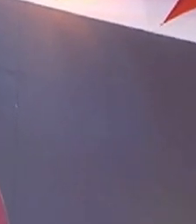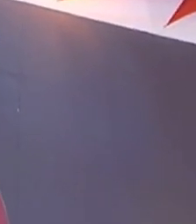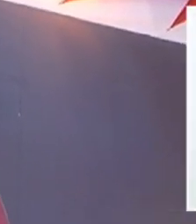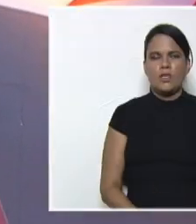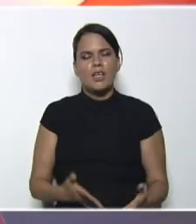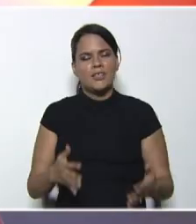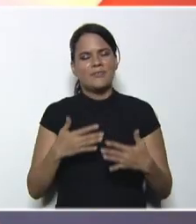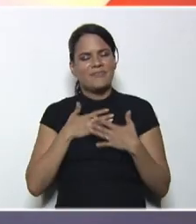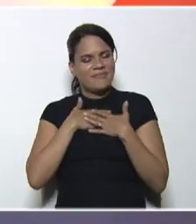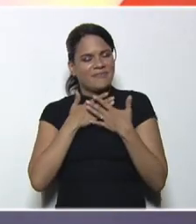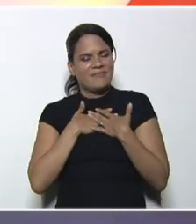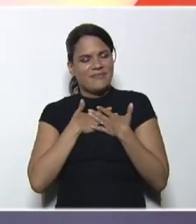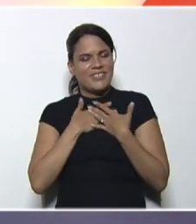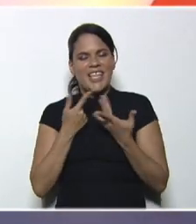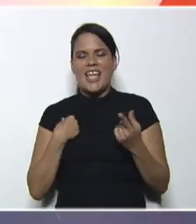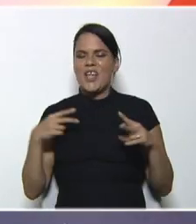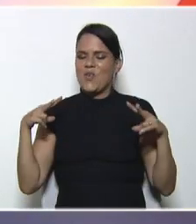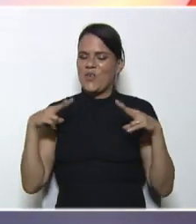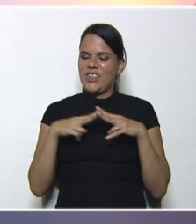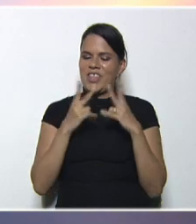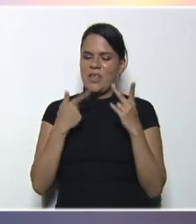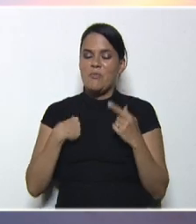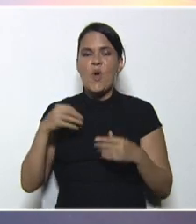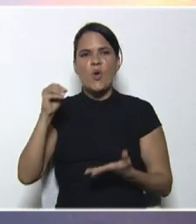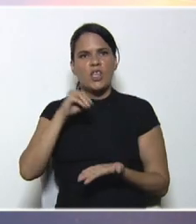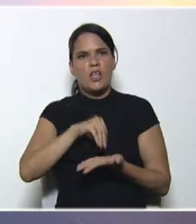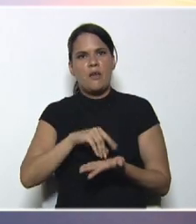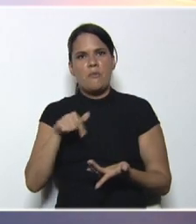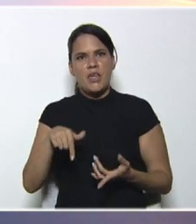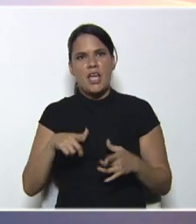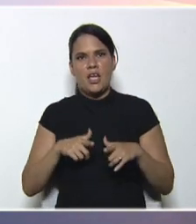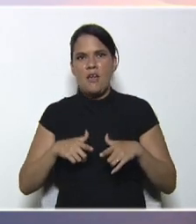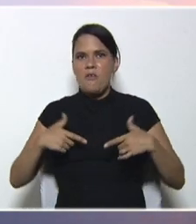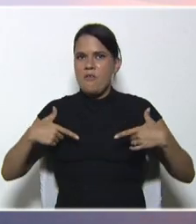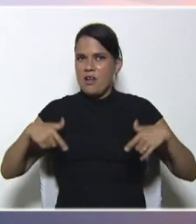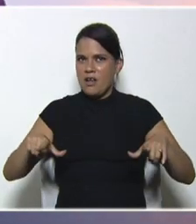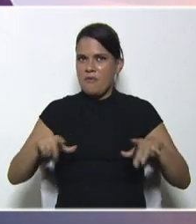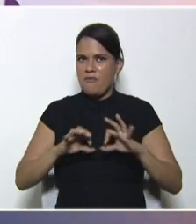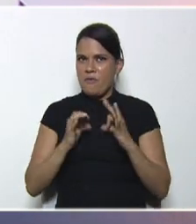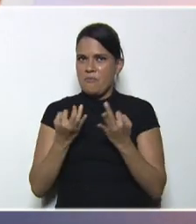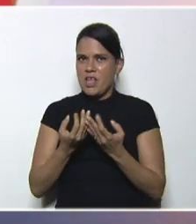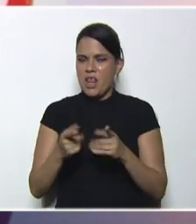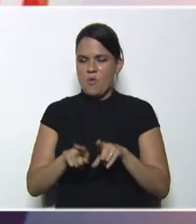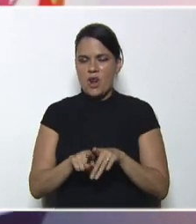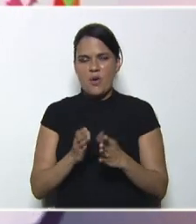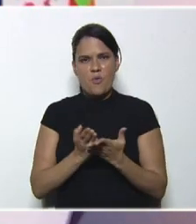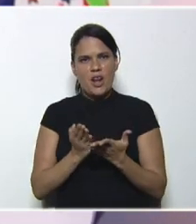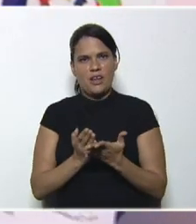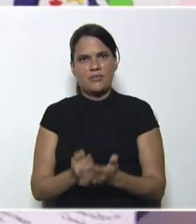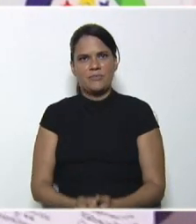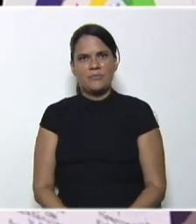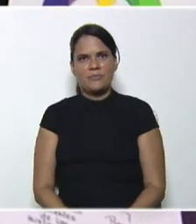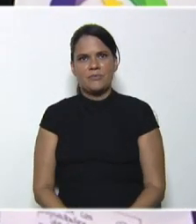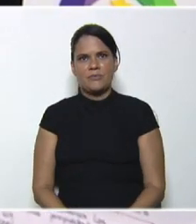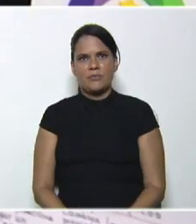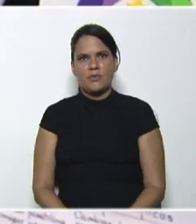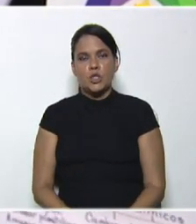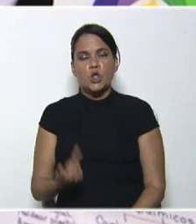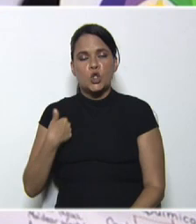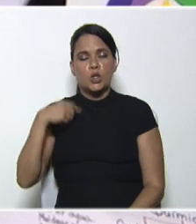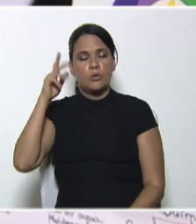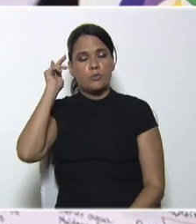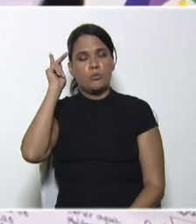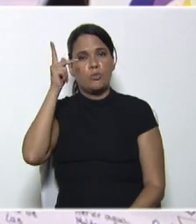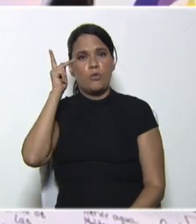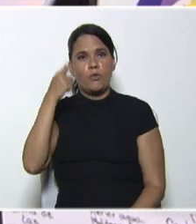Qué alegría encontrarme en un nuevo espacio de su programa Cada Familia una Escuela. Mi nombre es